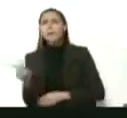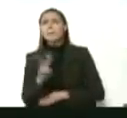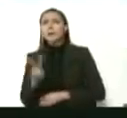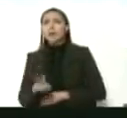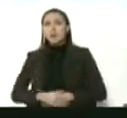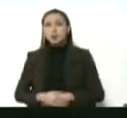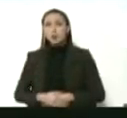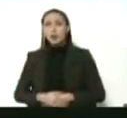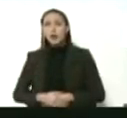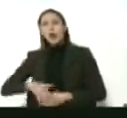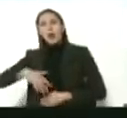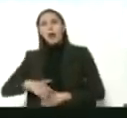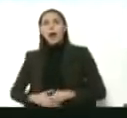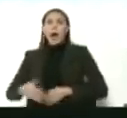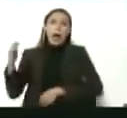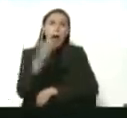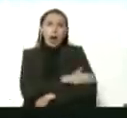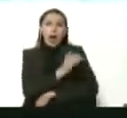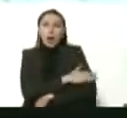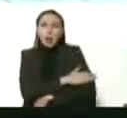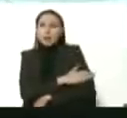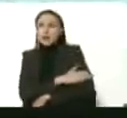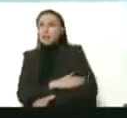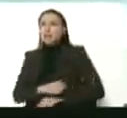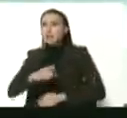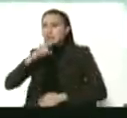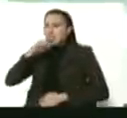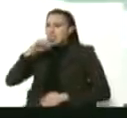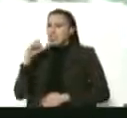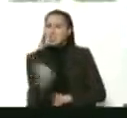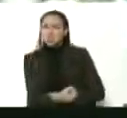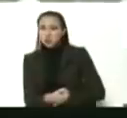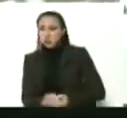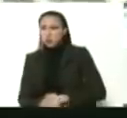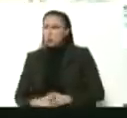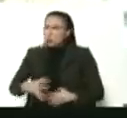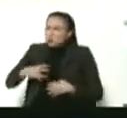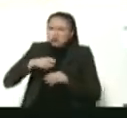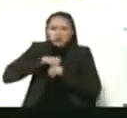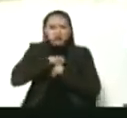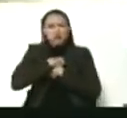a la derecha mediática envidiosa, egoísta,